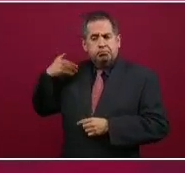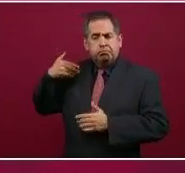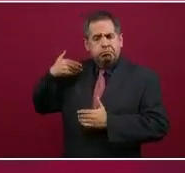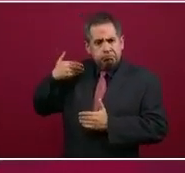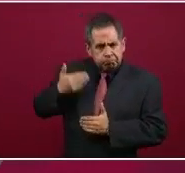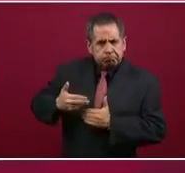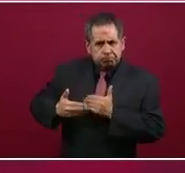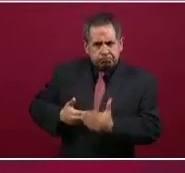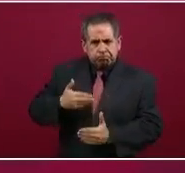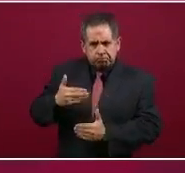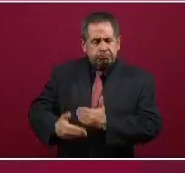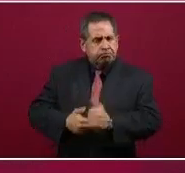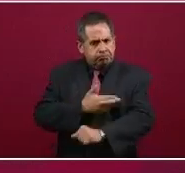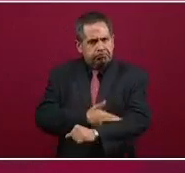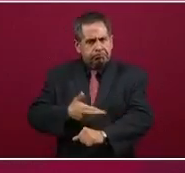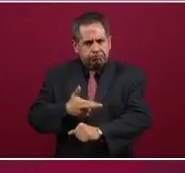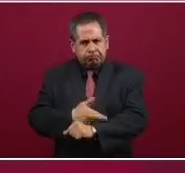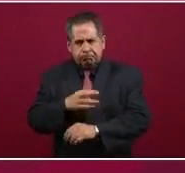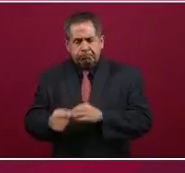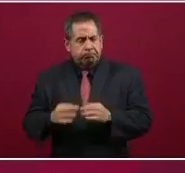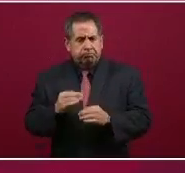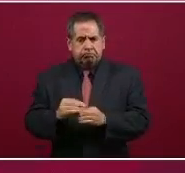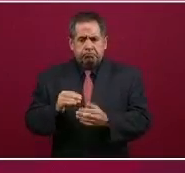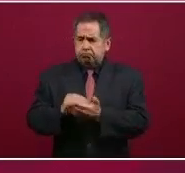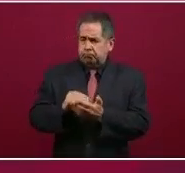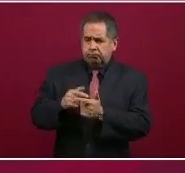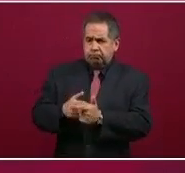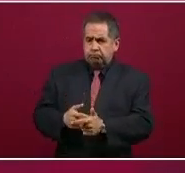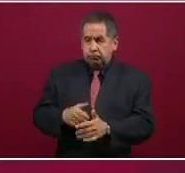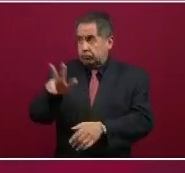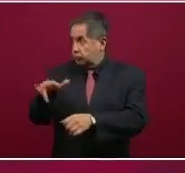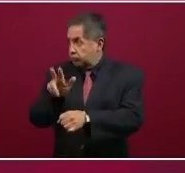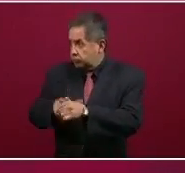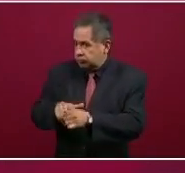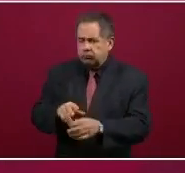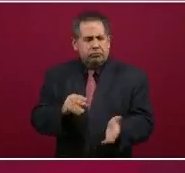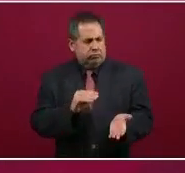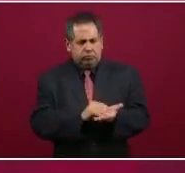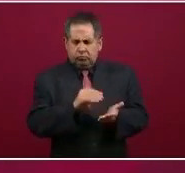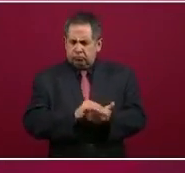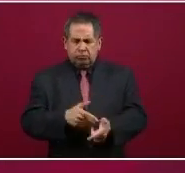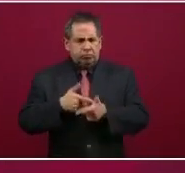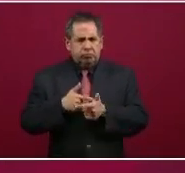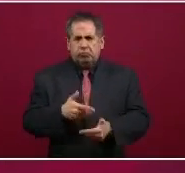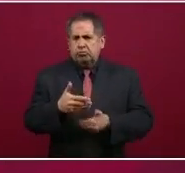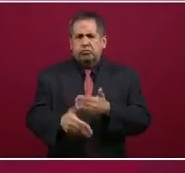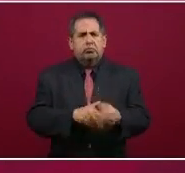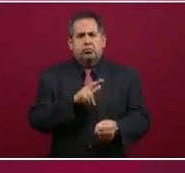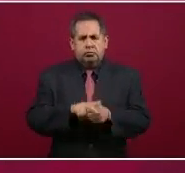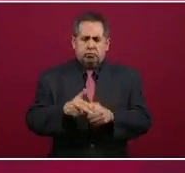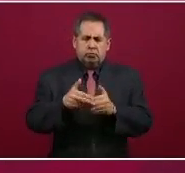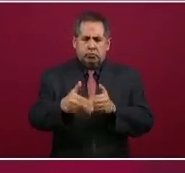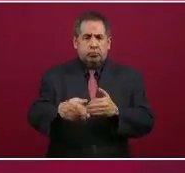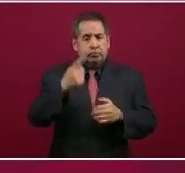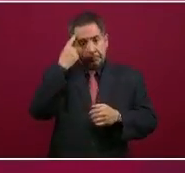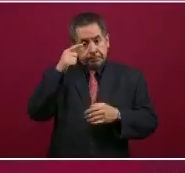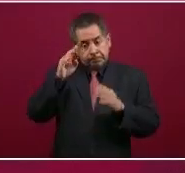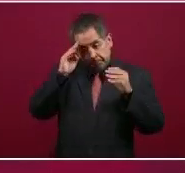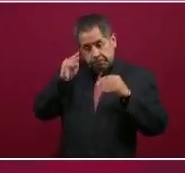aplicándose en la frontera sur, que va a continuar y que